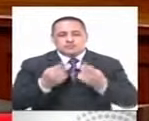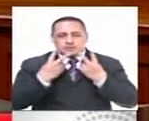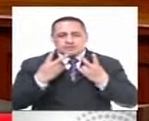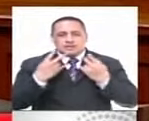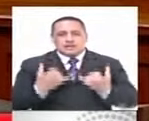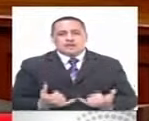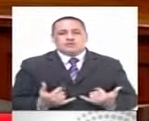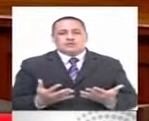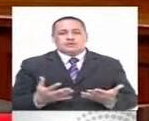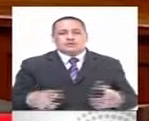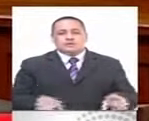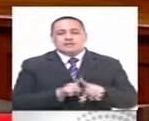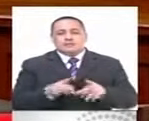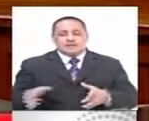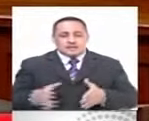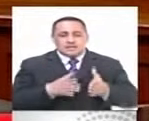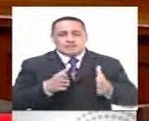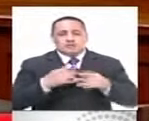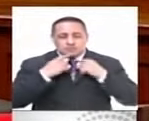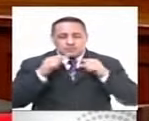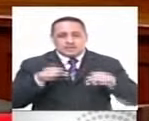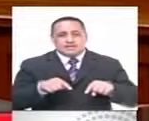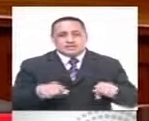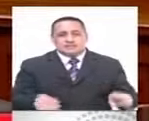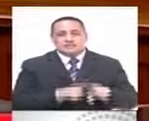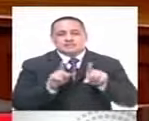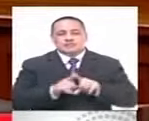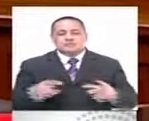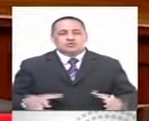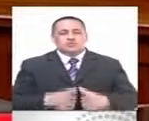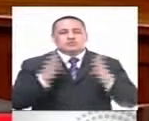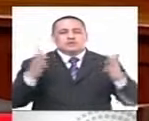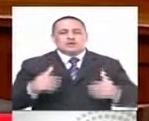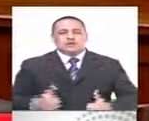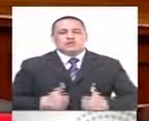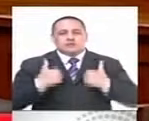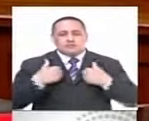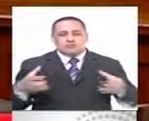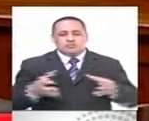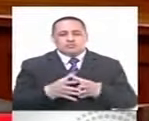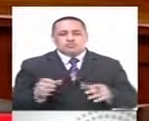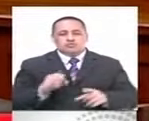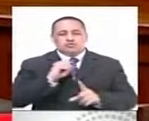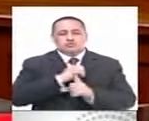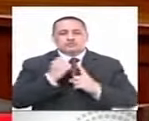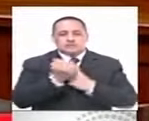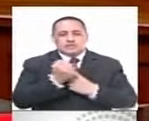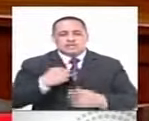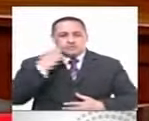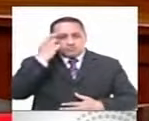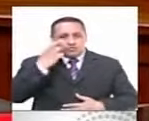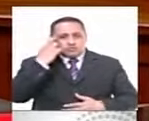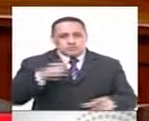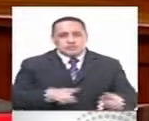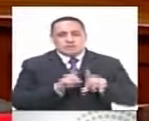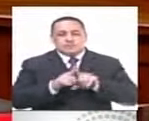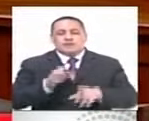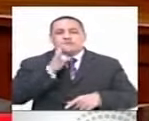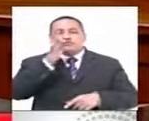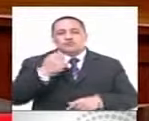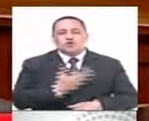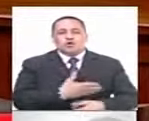también el camino en este nuestro tan accidentado relieve social y político para los